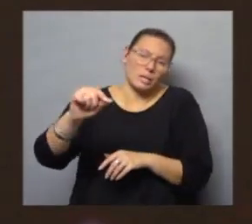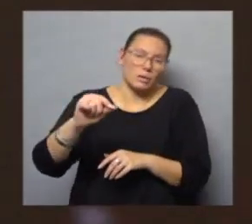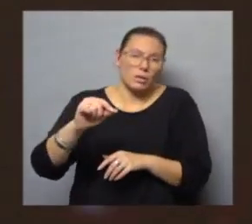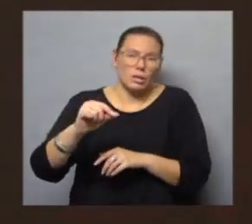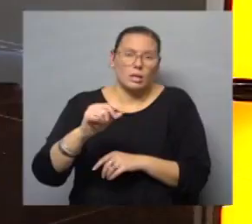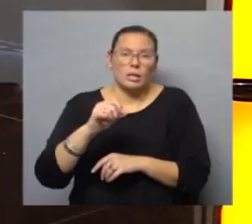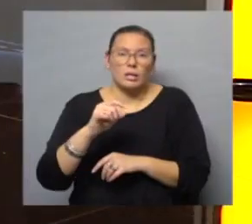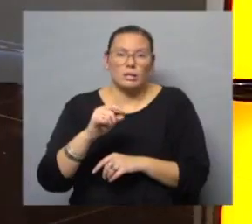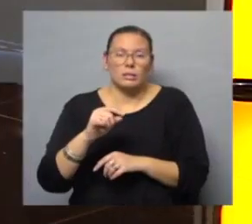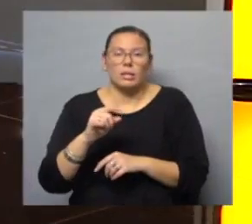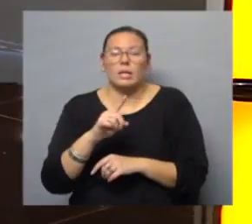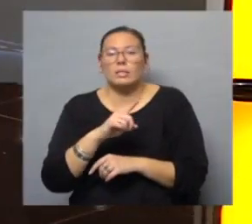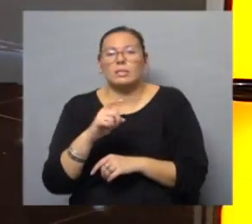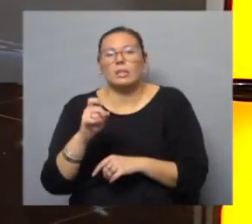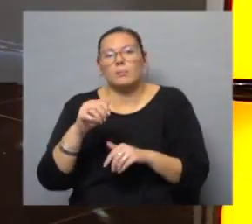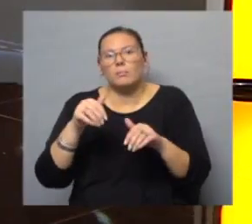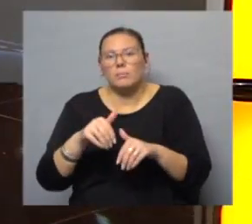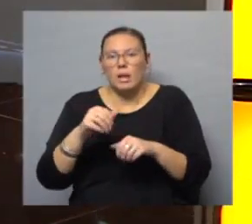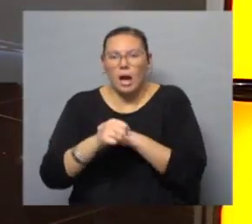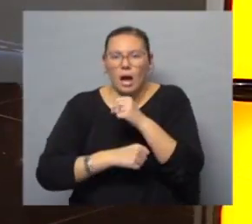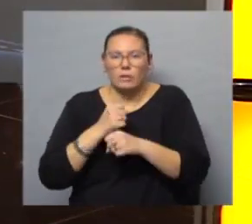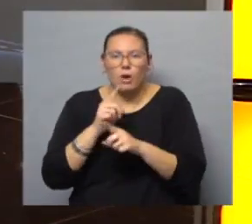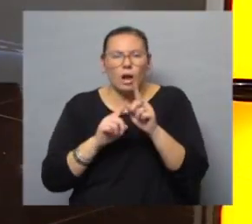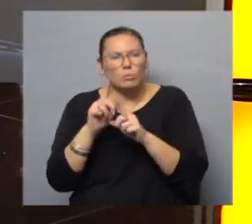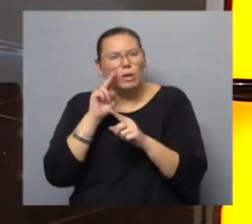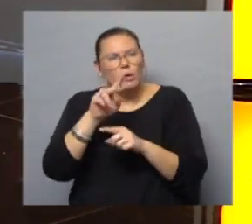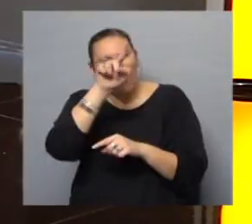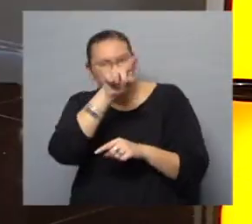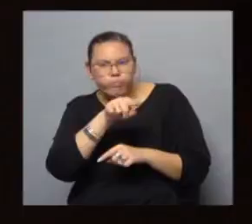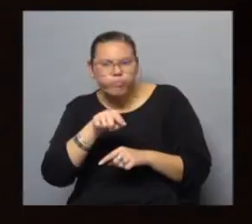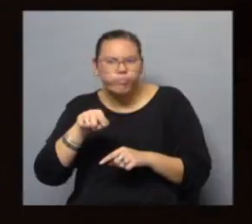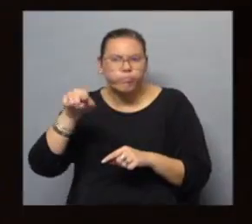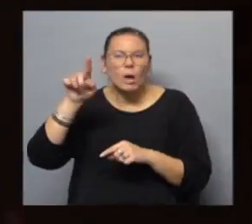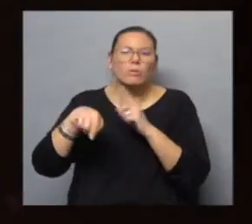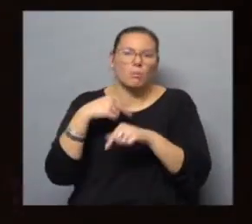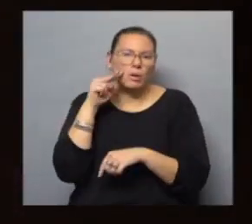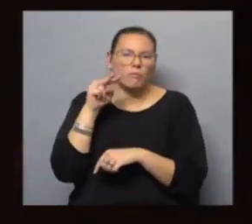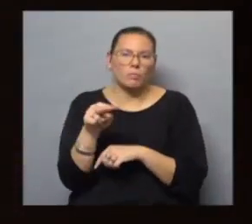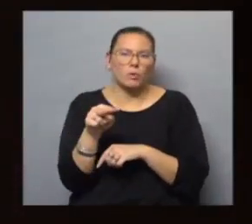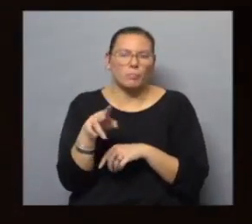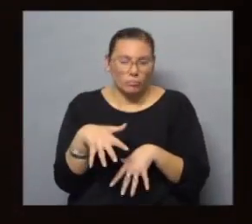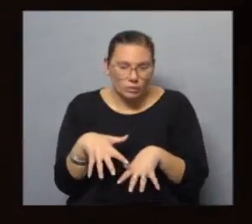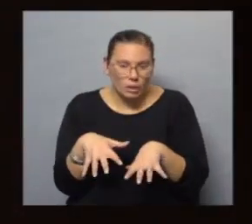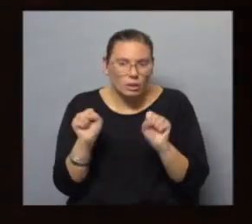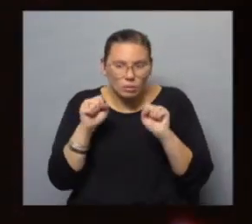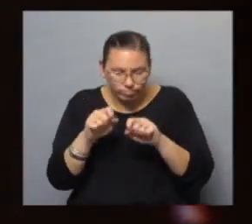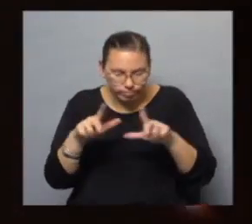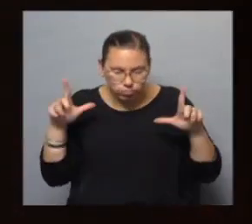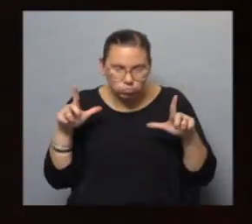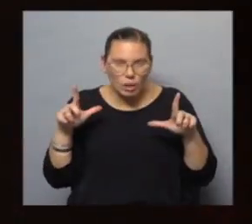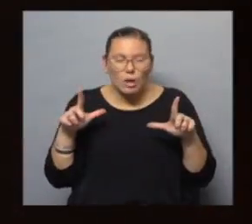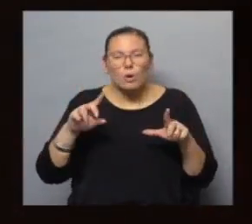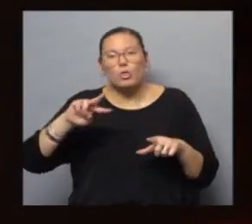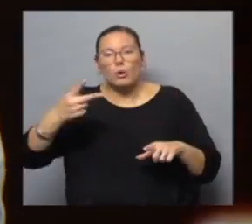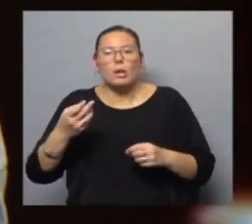de cientos de miles de años luz. ¿Por qué se ven curvas algunas de estas galaxias? Incluso después vamos a ver una detección que hubo de una galaxia duplicada,